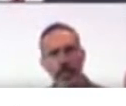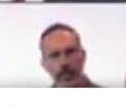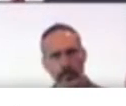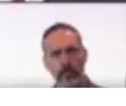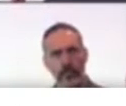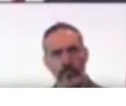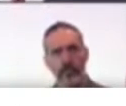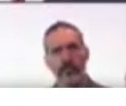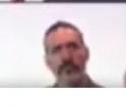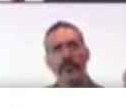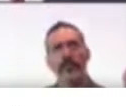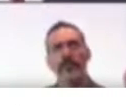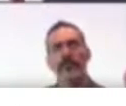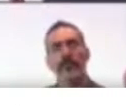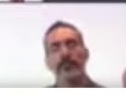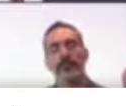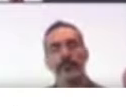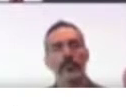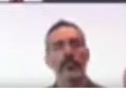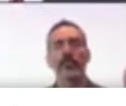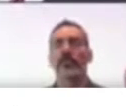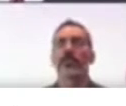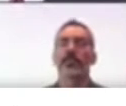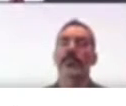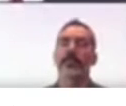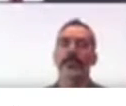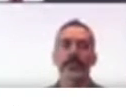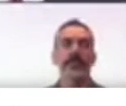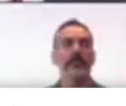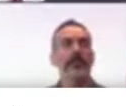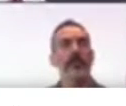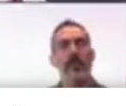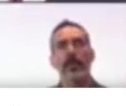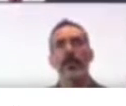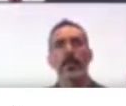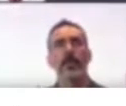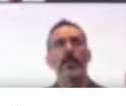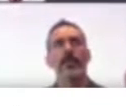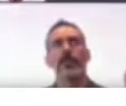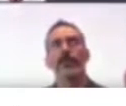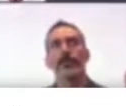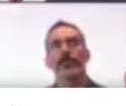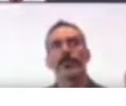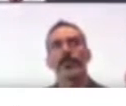muchísimos amigos míos, muchísimos, ¿sí? Y amigas,